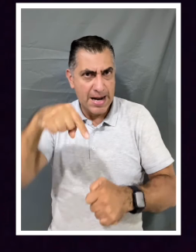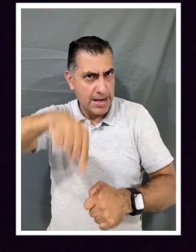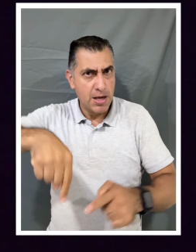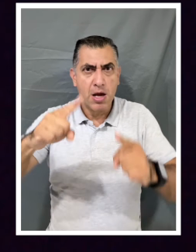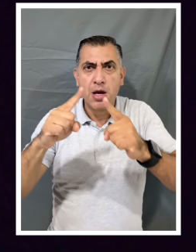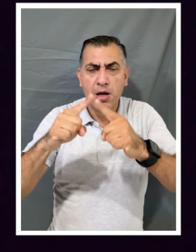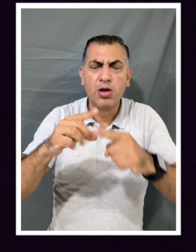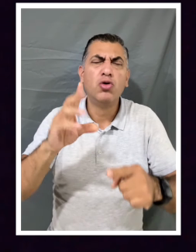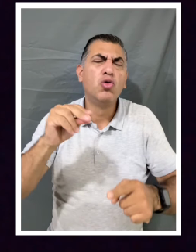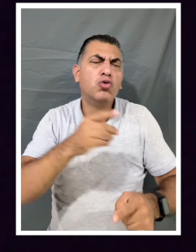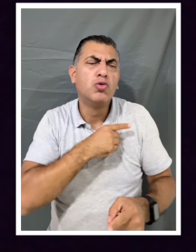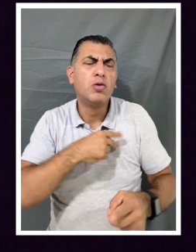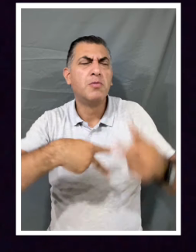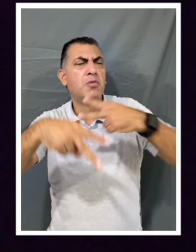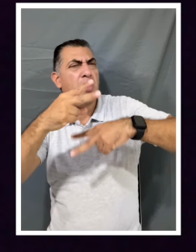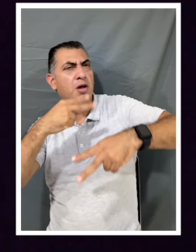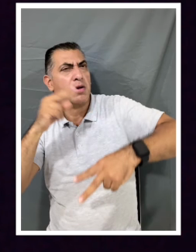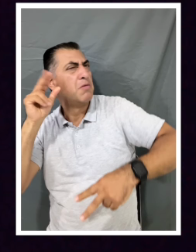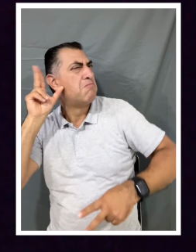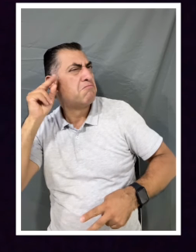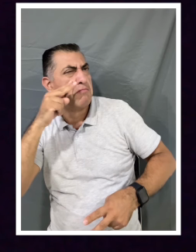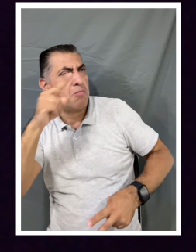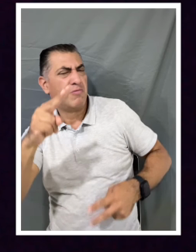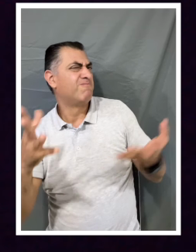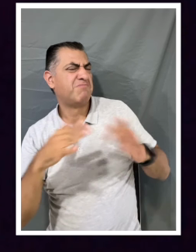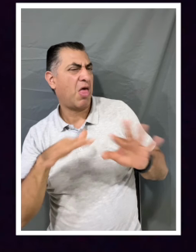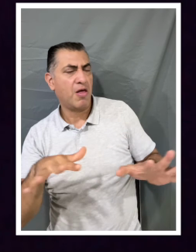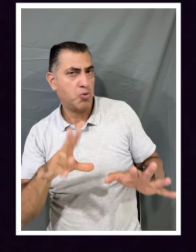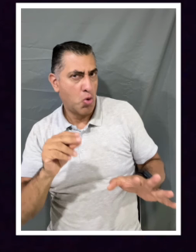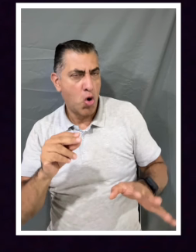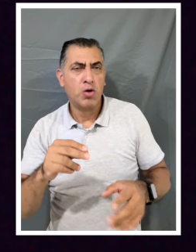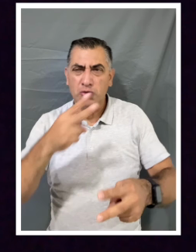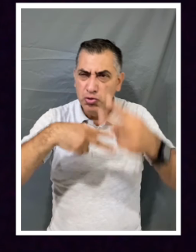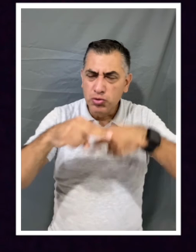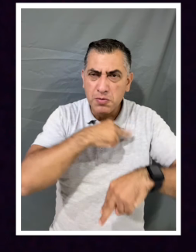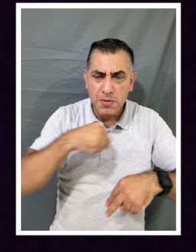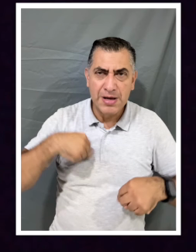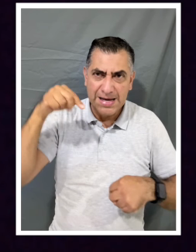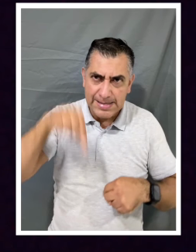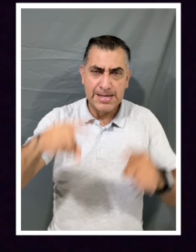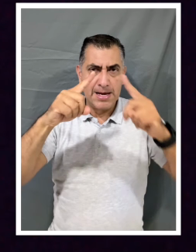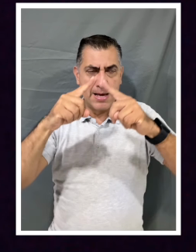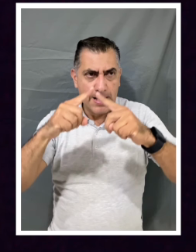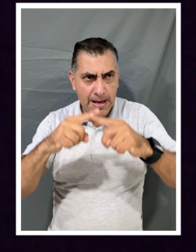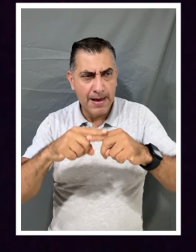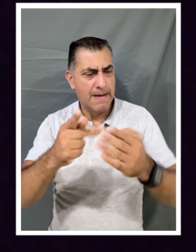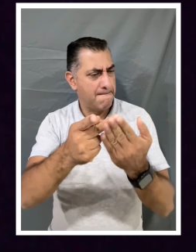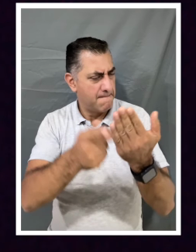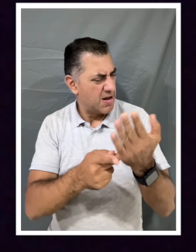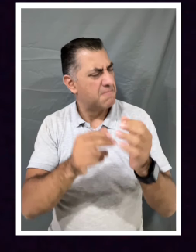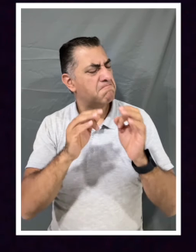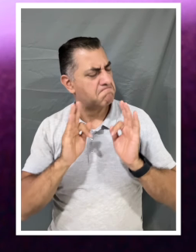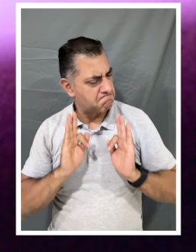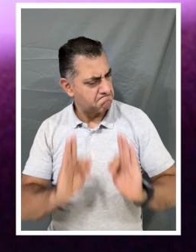como a escuchar un mensaje bonito e inspirador sino que Dios nos ha dado un propósito específico para la iglesia